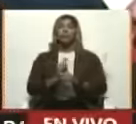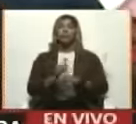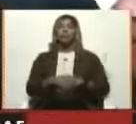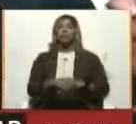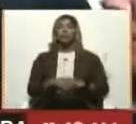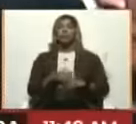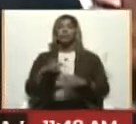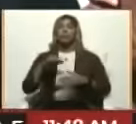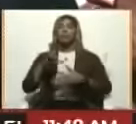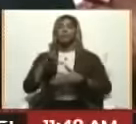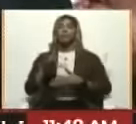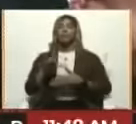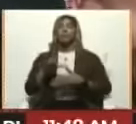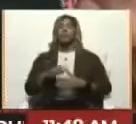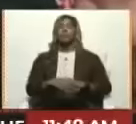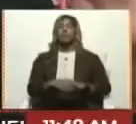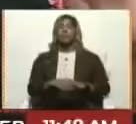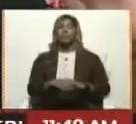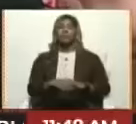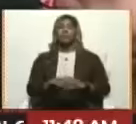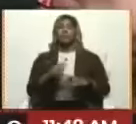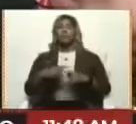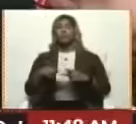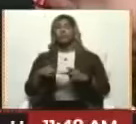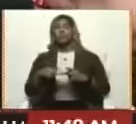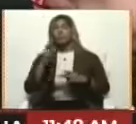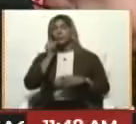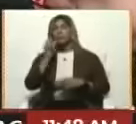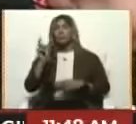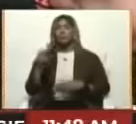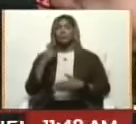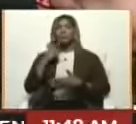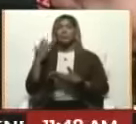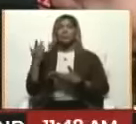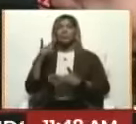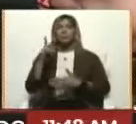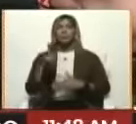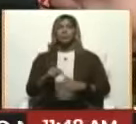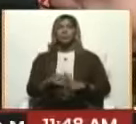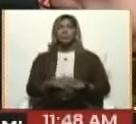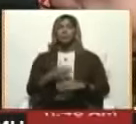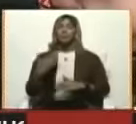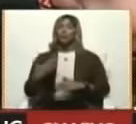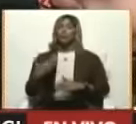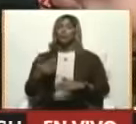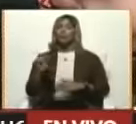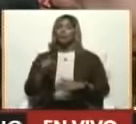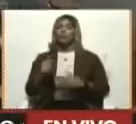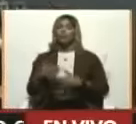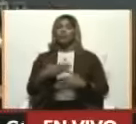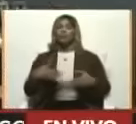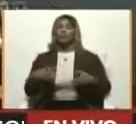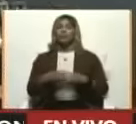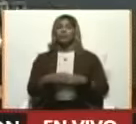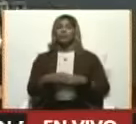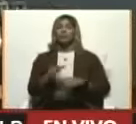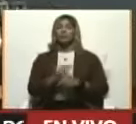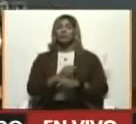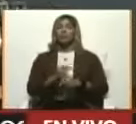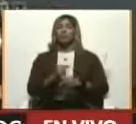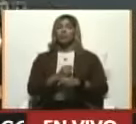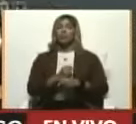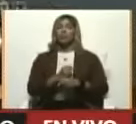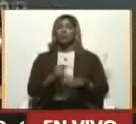para América Latina, nuestro hermano Rander, que ha sido también fundamental en este trabajo